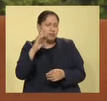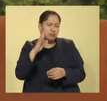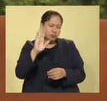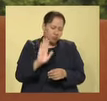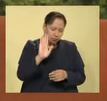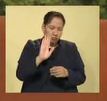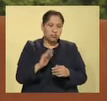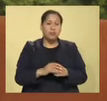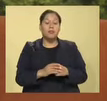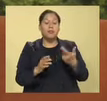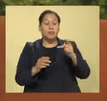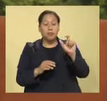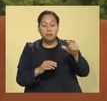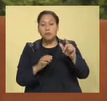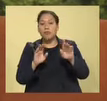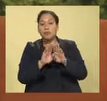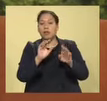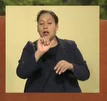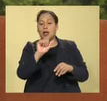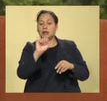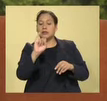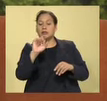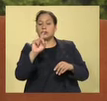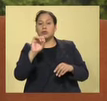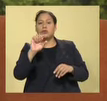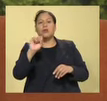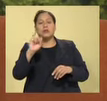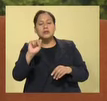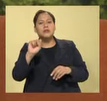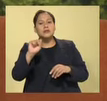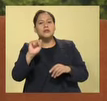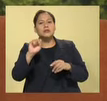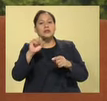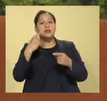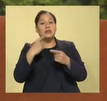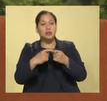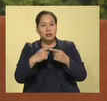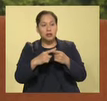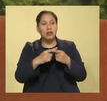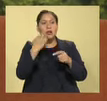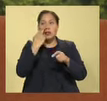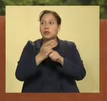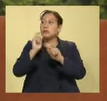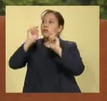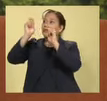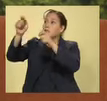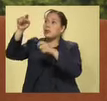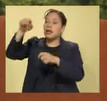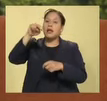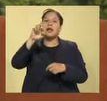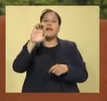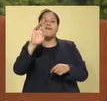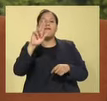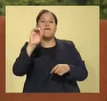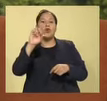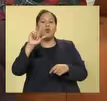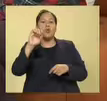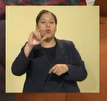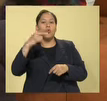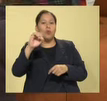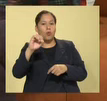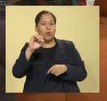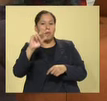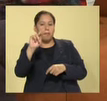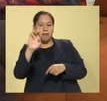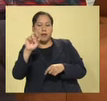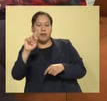Habitualmente esta entidad de acidosis tubular renal sí es competencia del nefrólogo pediatra. El nefrólogo pediatra es el que se